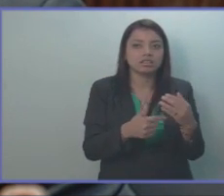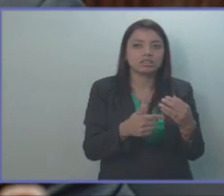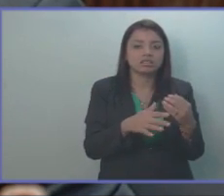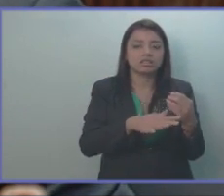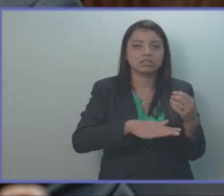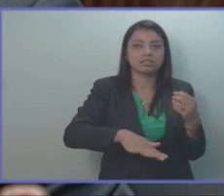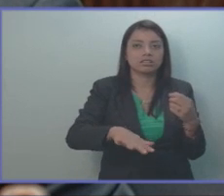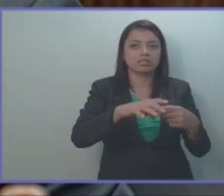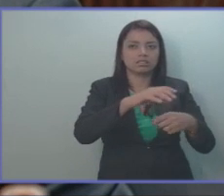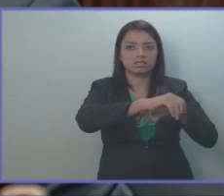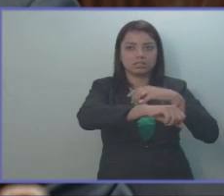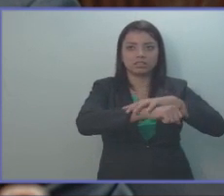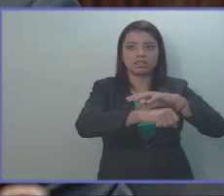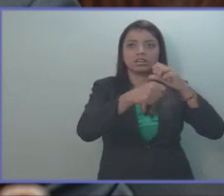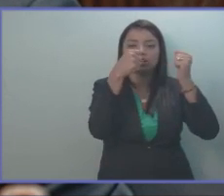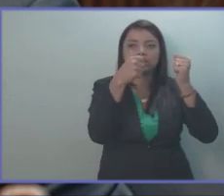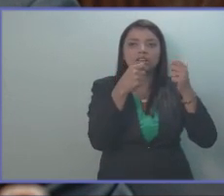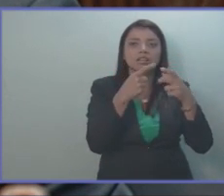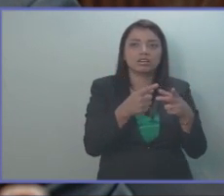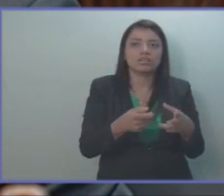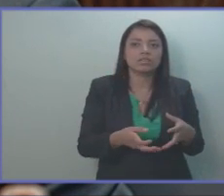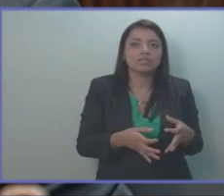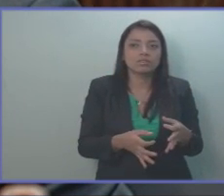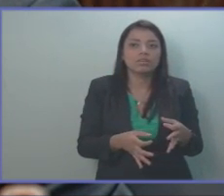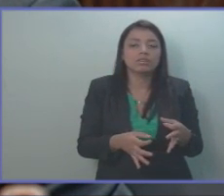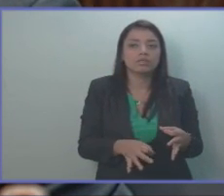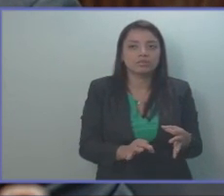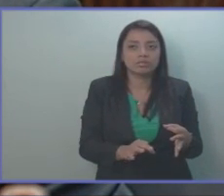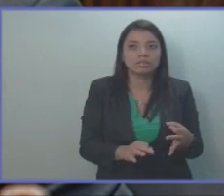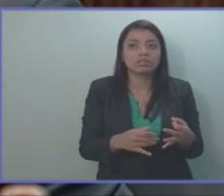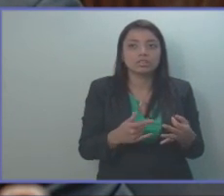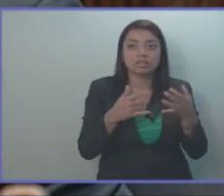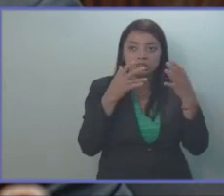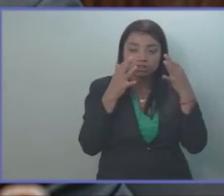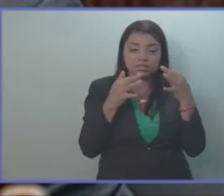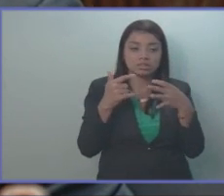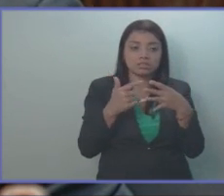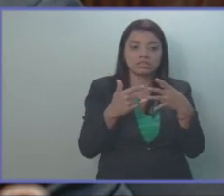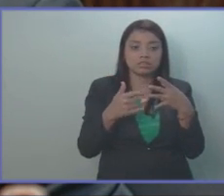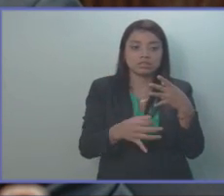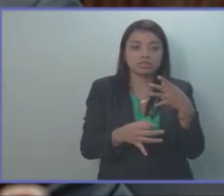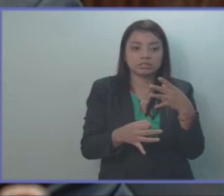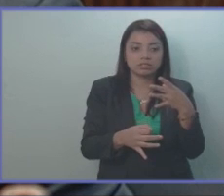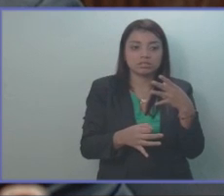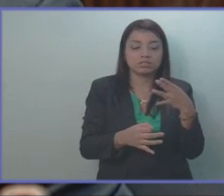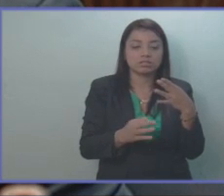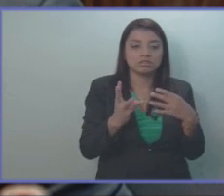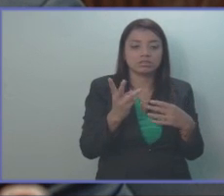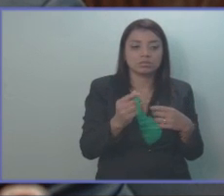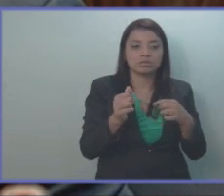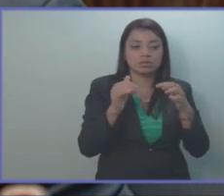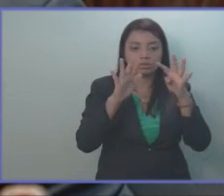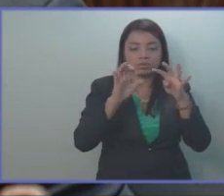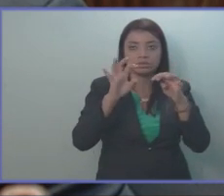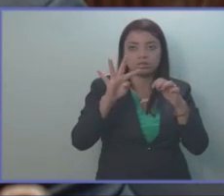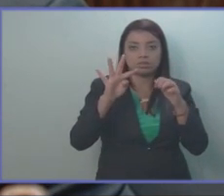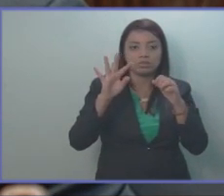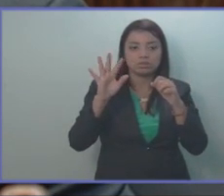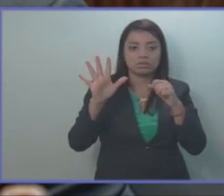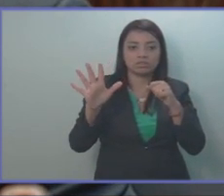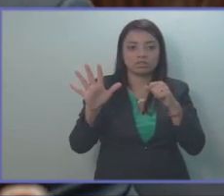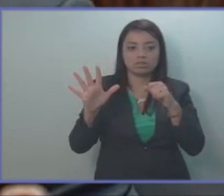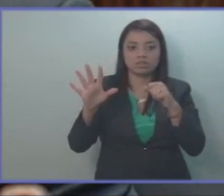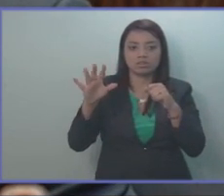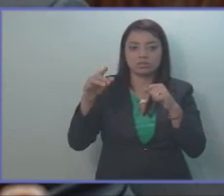reclusión, medidas que fueron retomadas mediante el decreto legislativo número 945